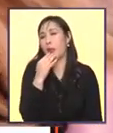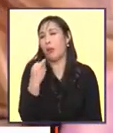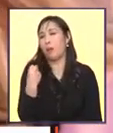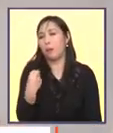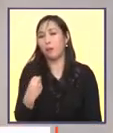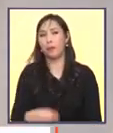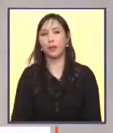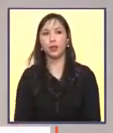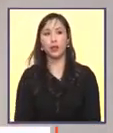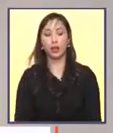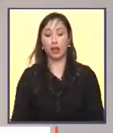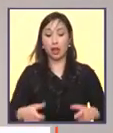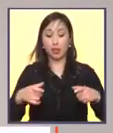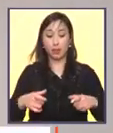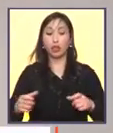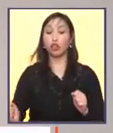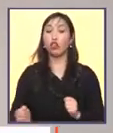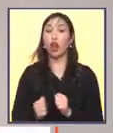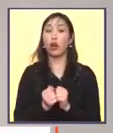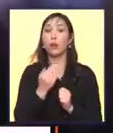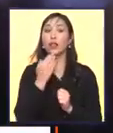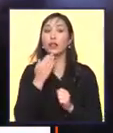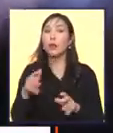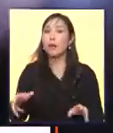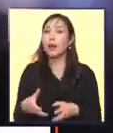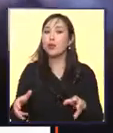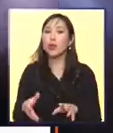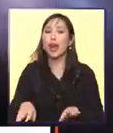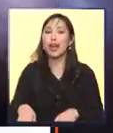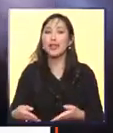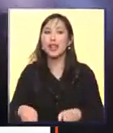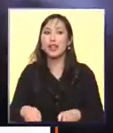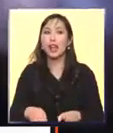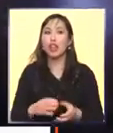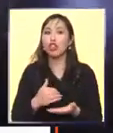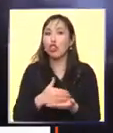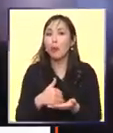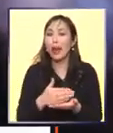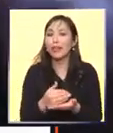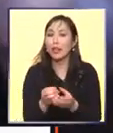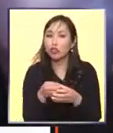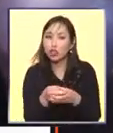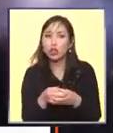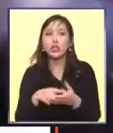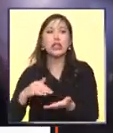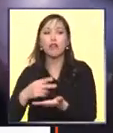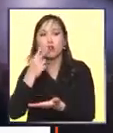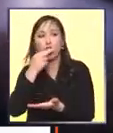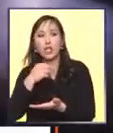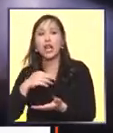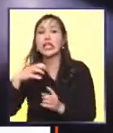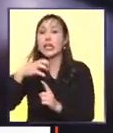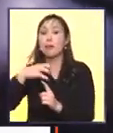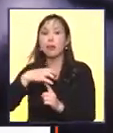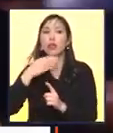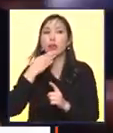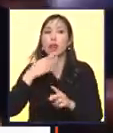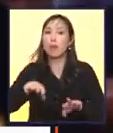En este platito nos acompañan también unas frituras asadas. Tenemos tomate cherry, cebolla y champiñones, que además tienen también en la